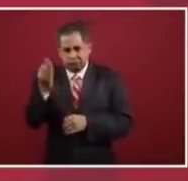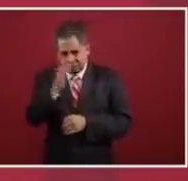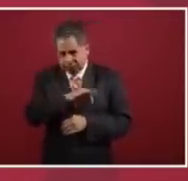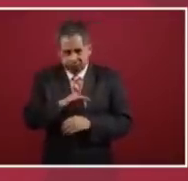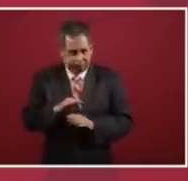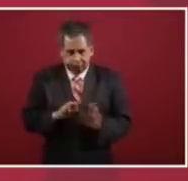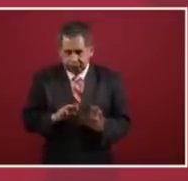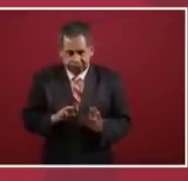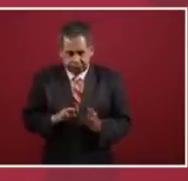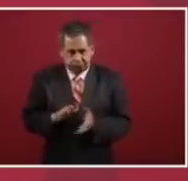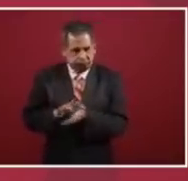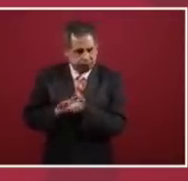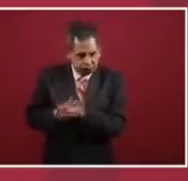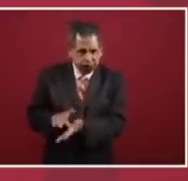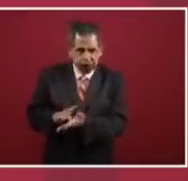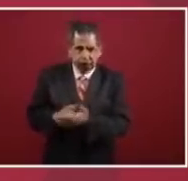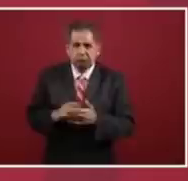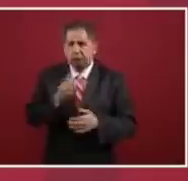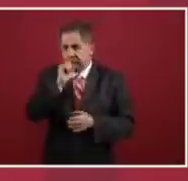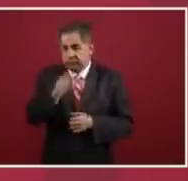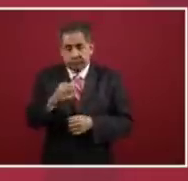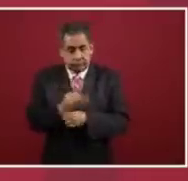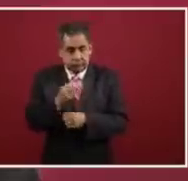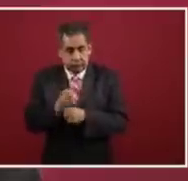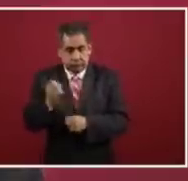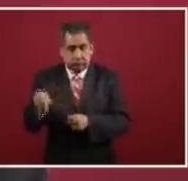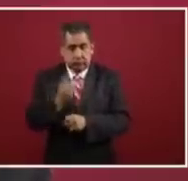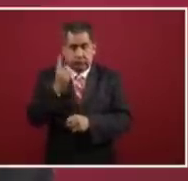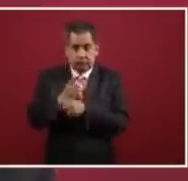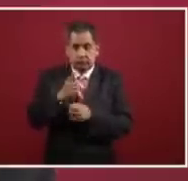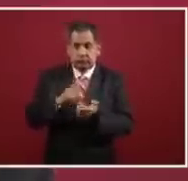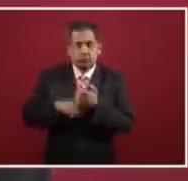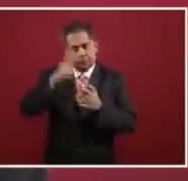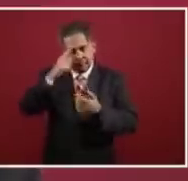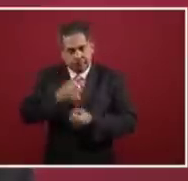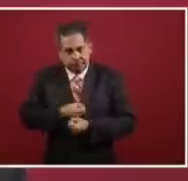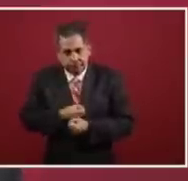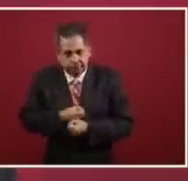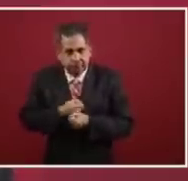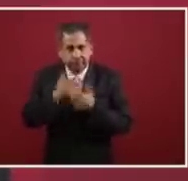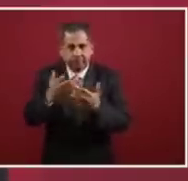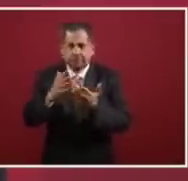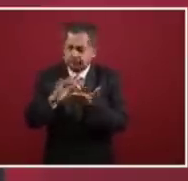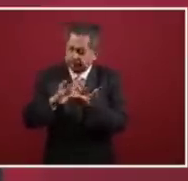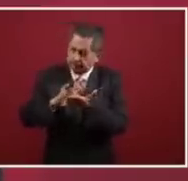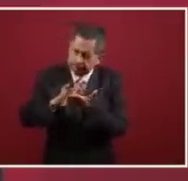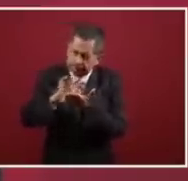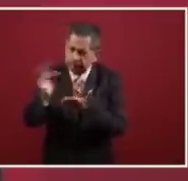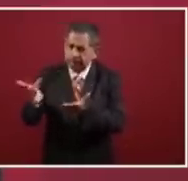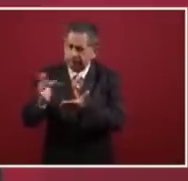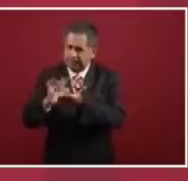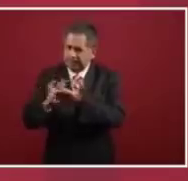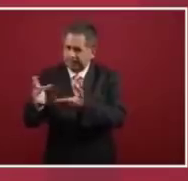Esta es una oportunidad para expresar mi agradecimiento